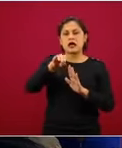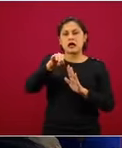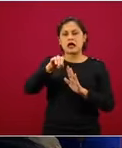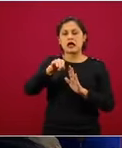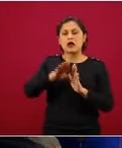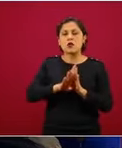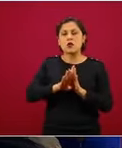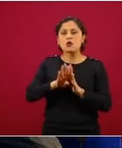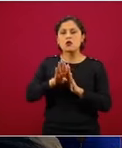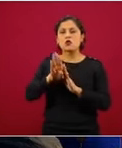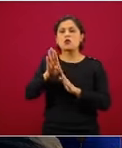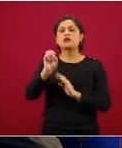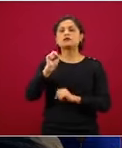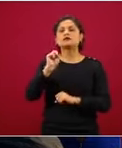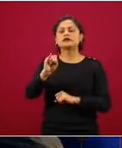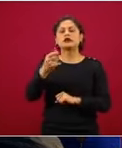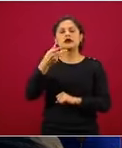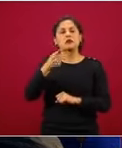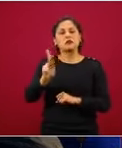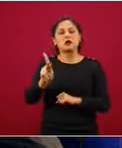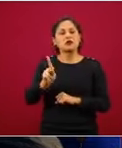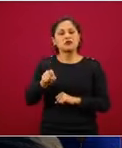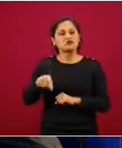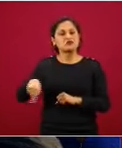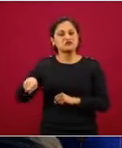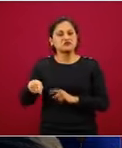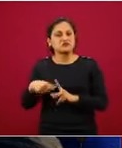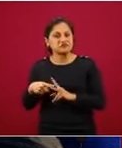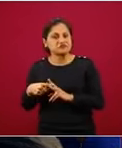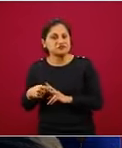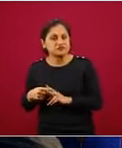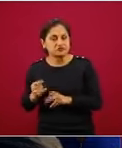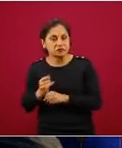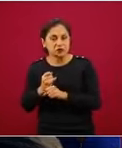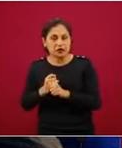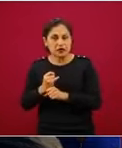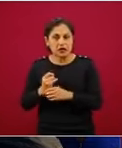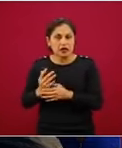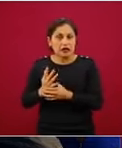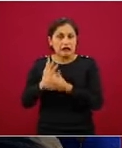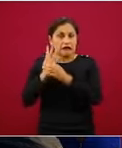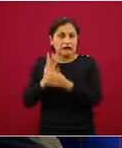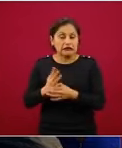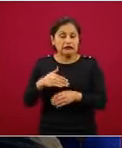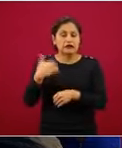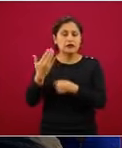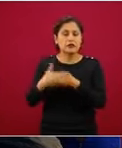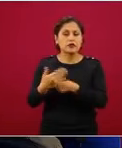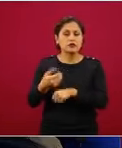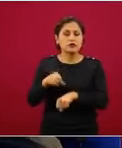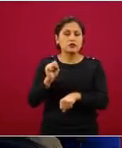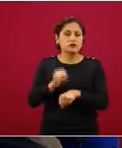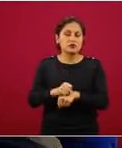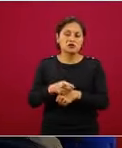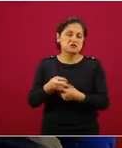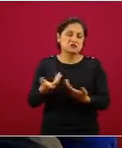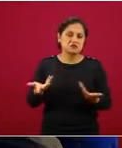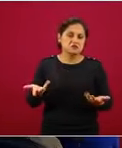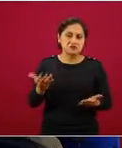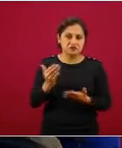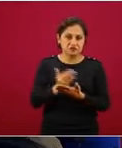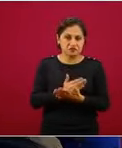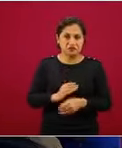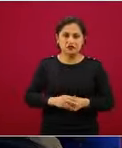pero está todavía lejos de la predicción de lo que podría ocurrir en las siguientes semanas. Lo mismo vamos a ver en Monterrey